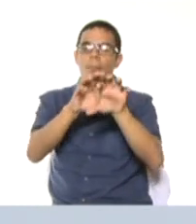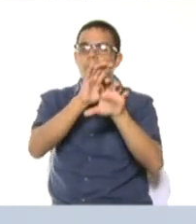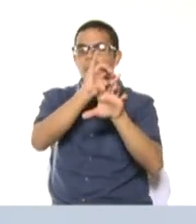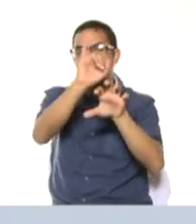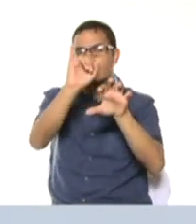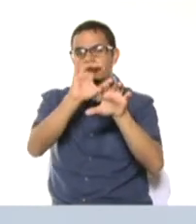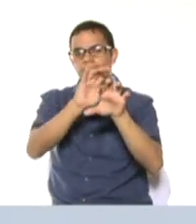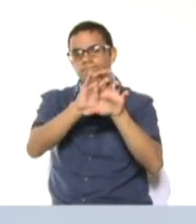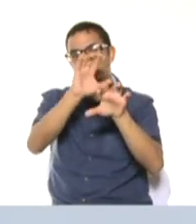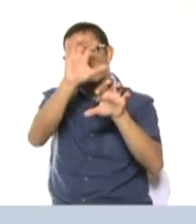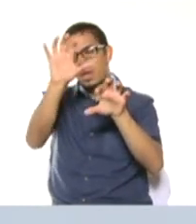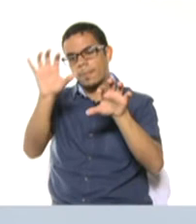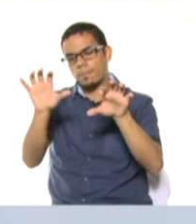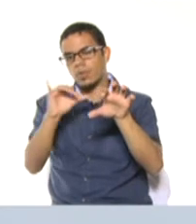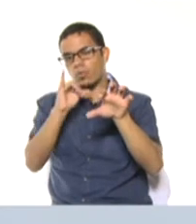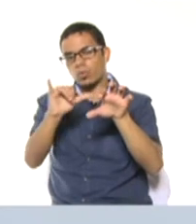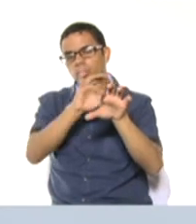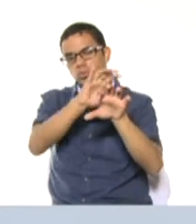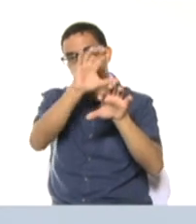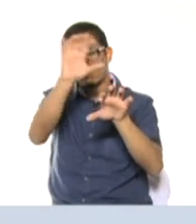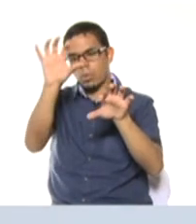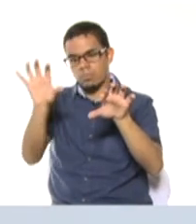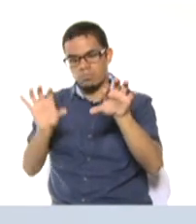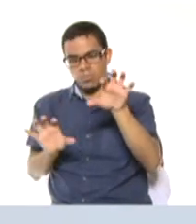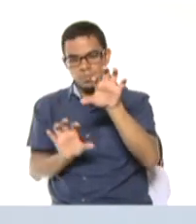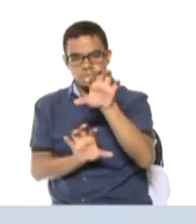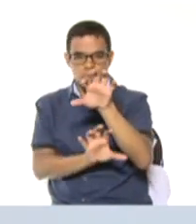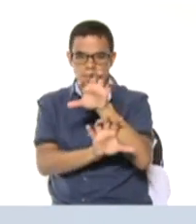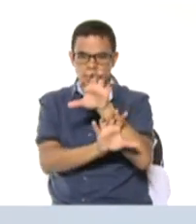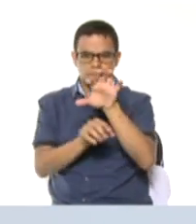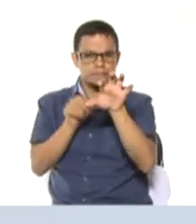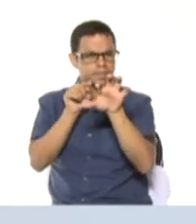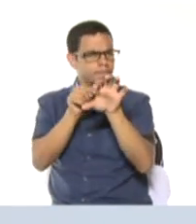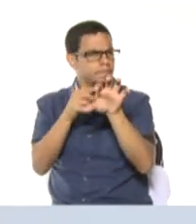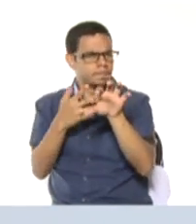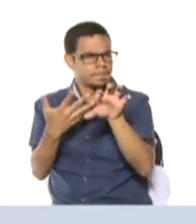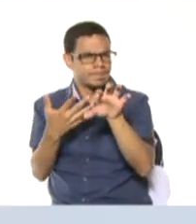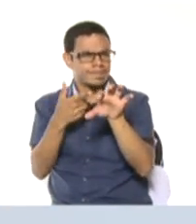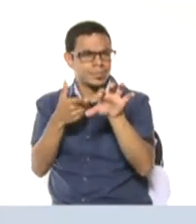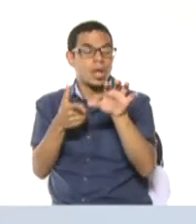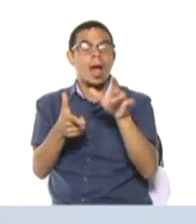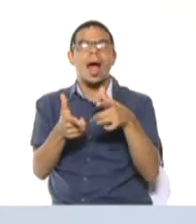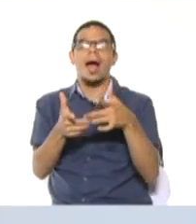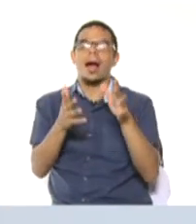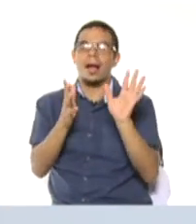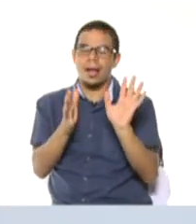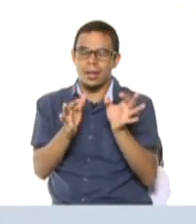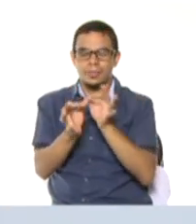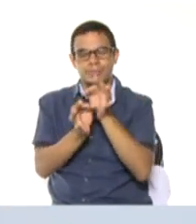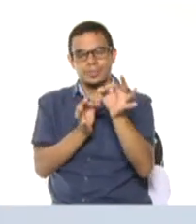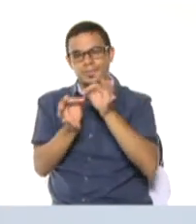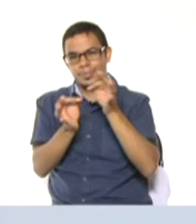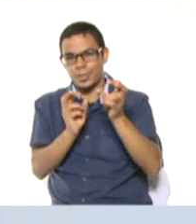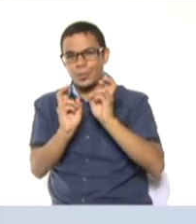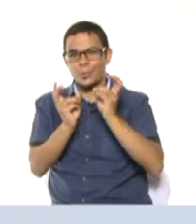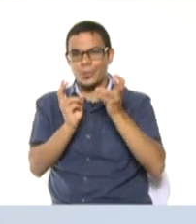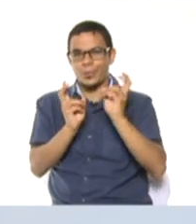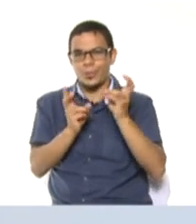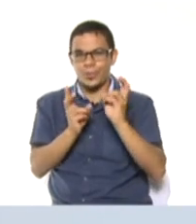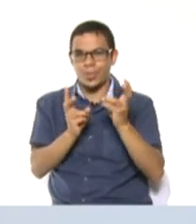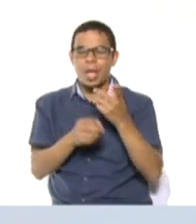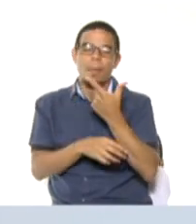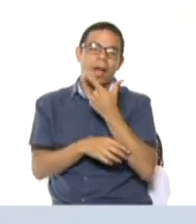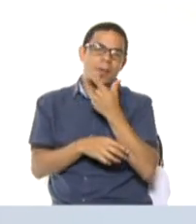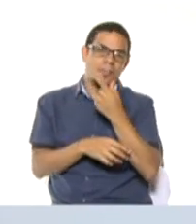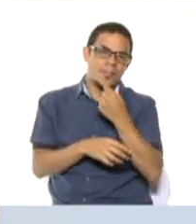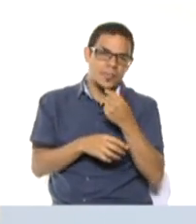conceptuales. Recuerden que un mapa conceptual nos va a permitir poder explicar un tema determinado a